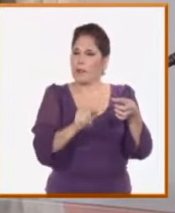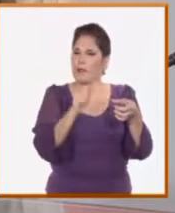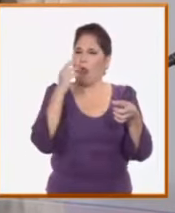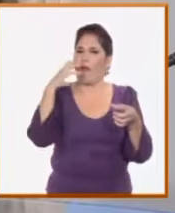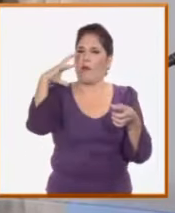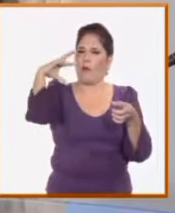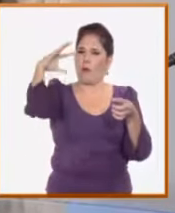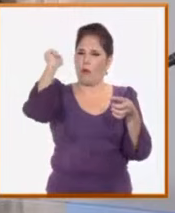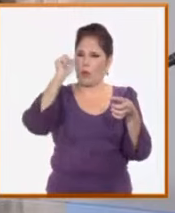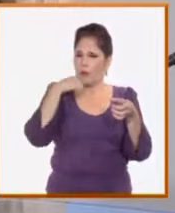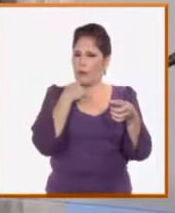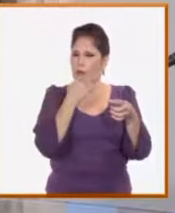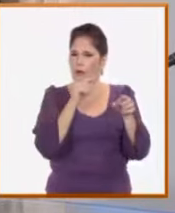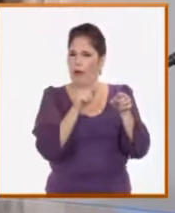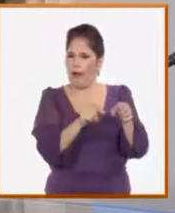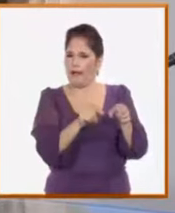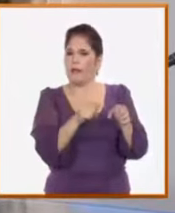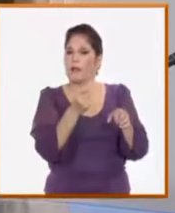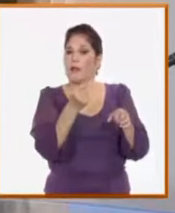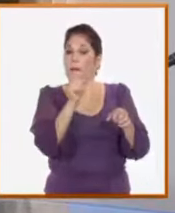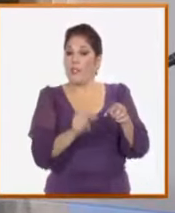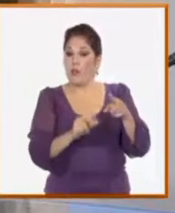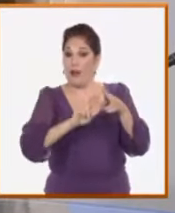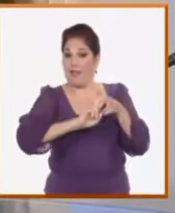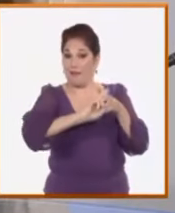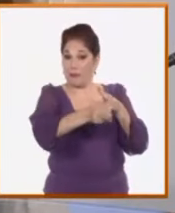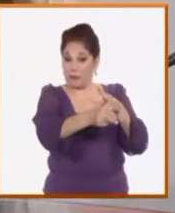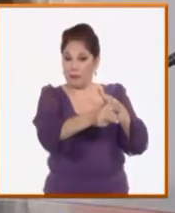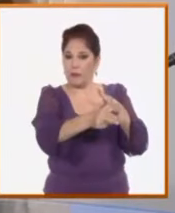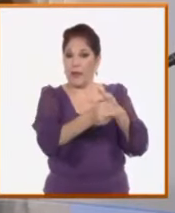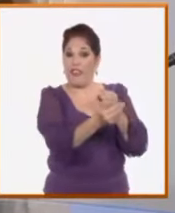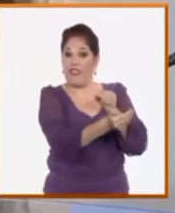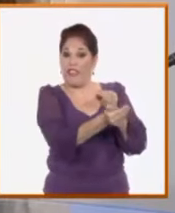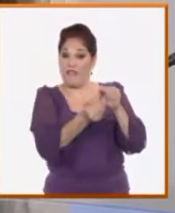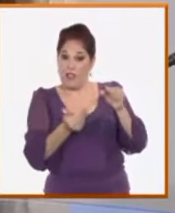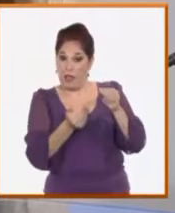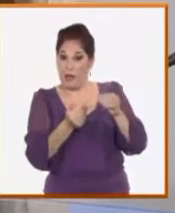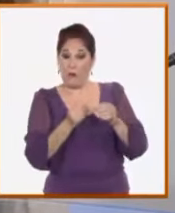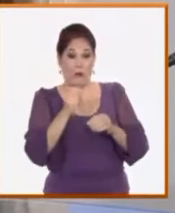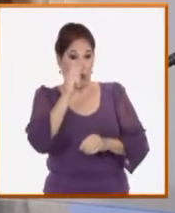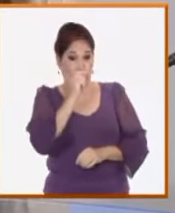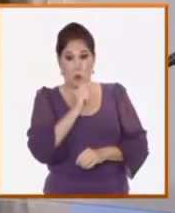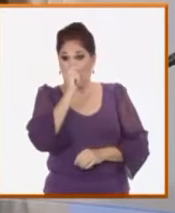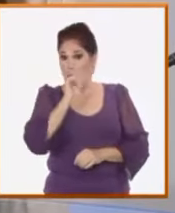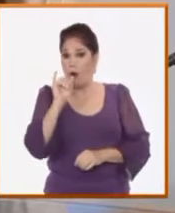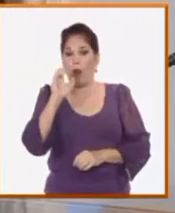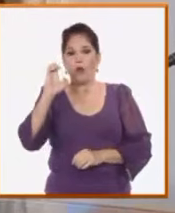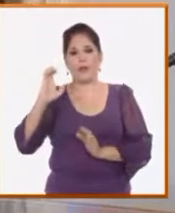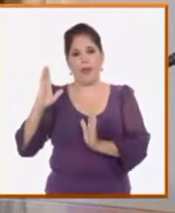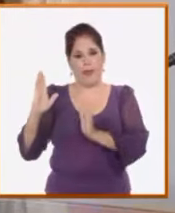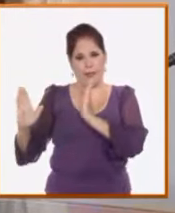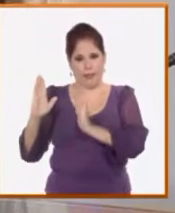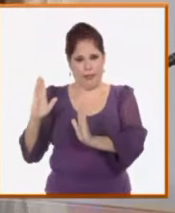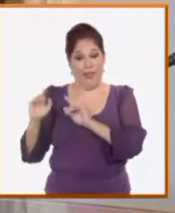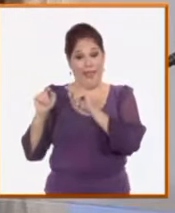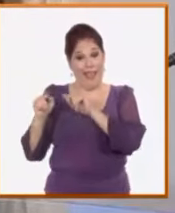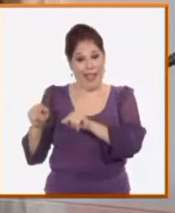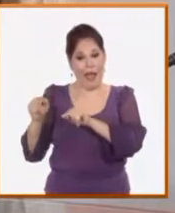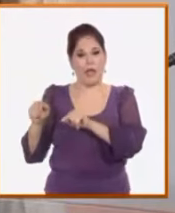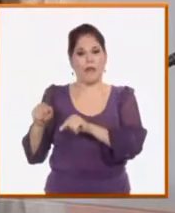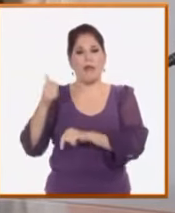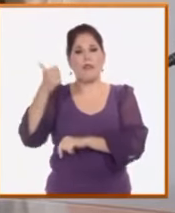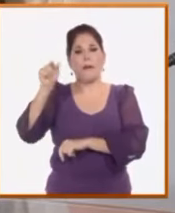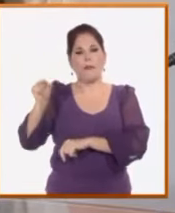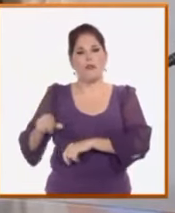doble operaciones de tráfico de personas con introducción de droga al territorio nacional por el occidente del país en la que fueron imputadas